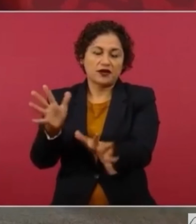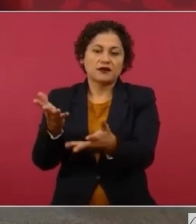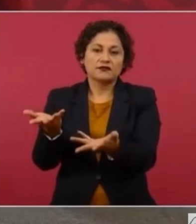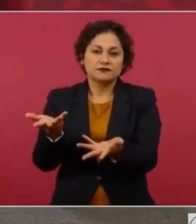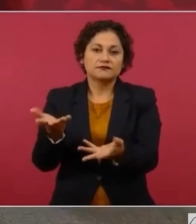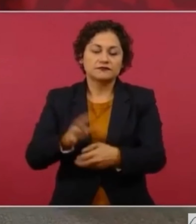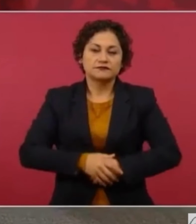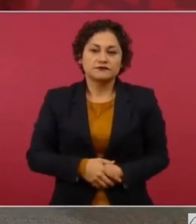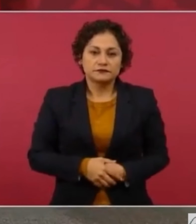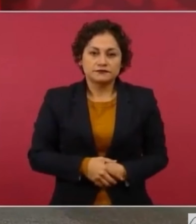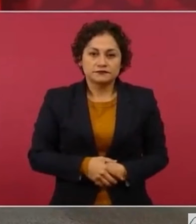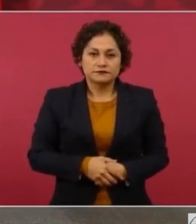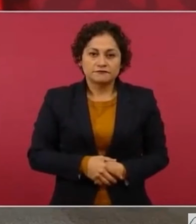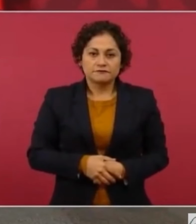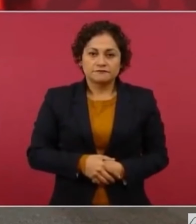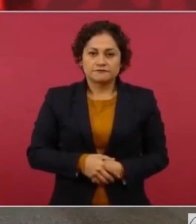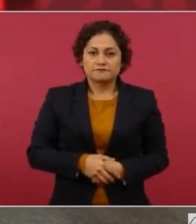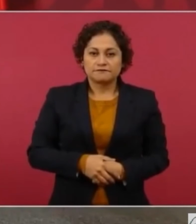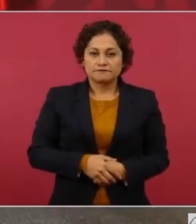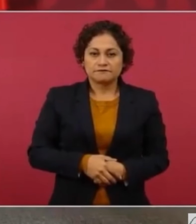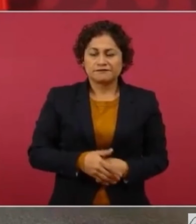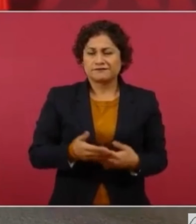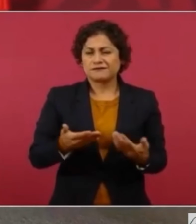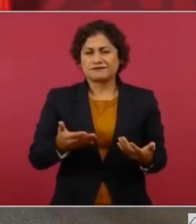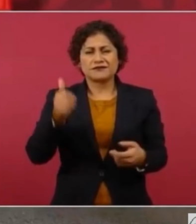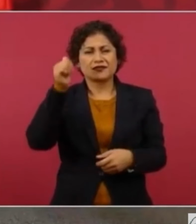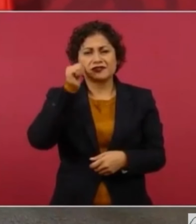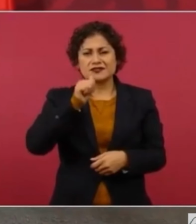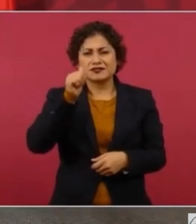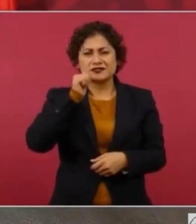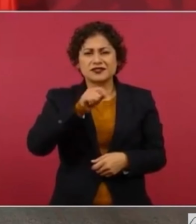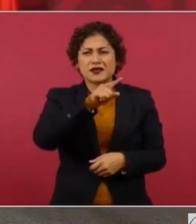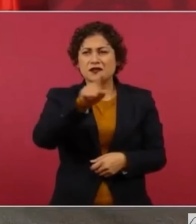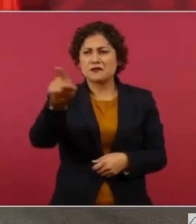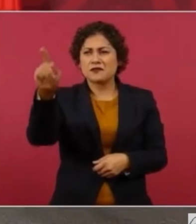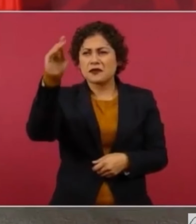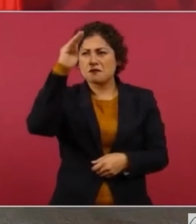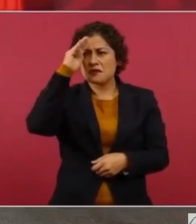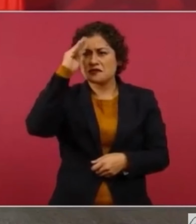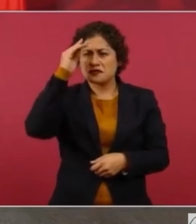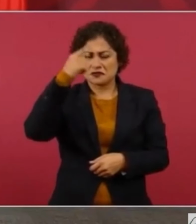Siempre, ¿no? Y un menosprecio a nuestro movimiento.